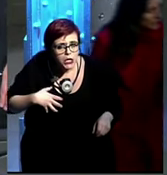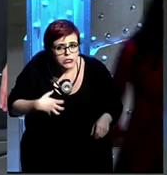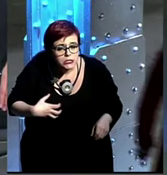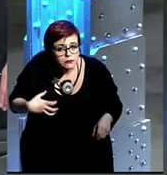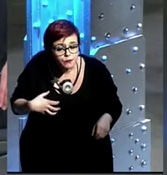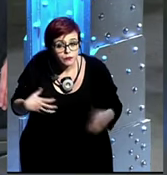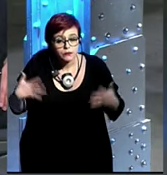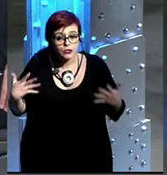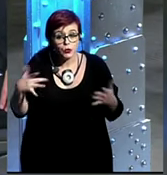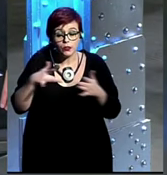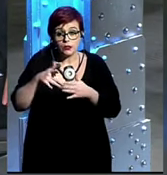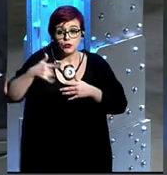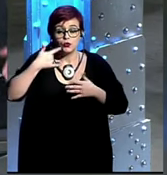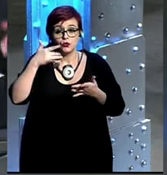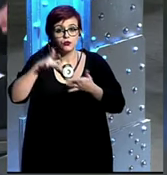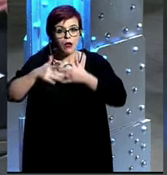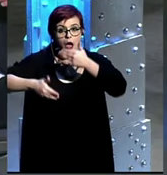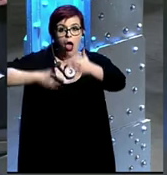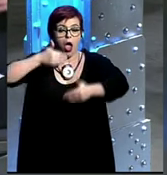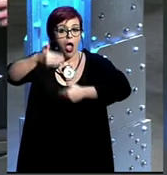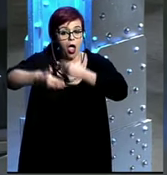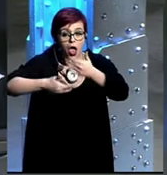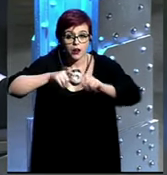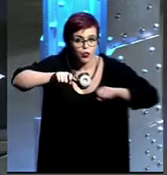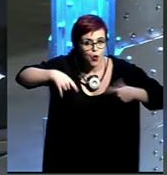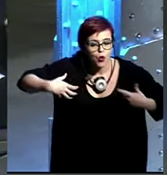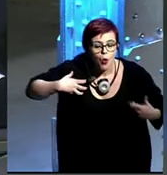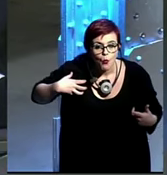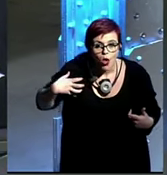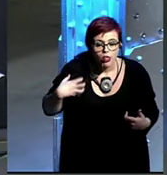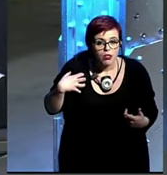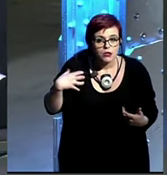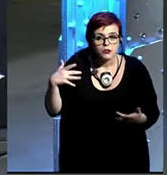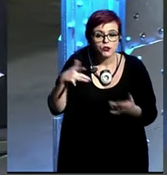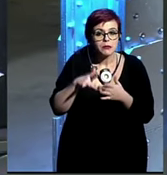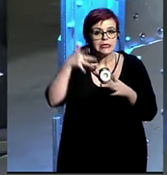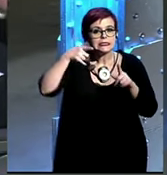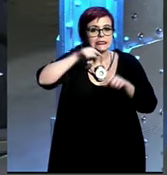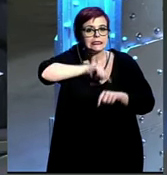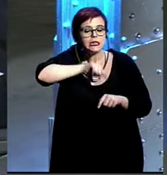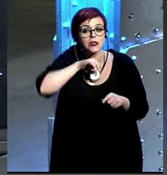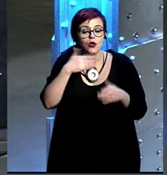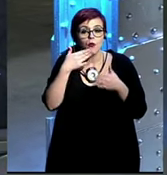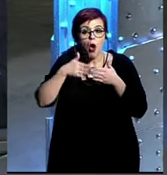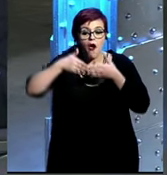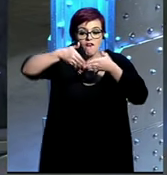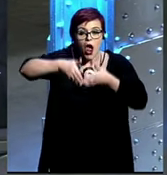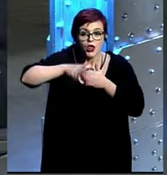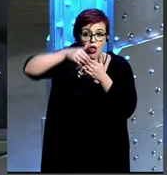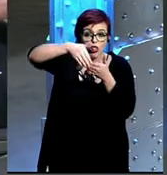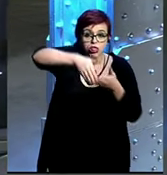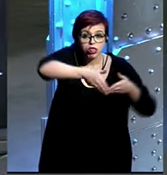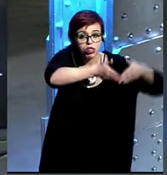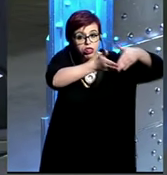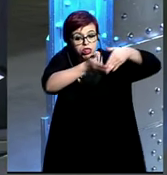se puede fluir con la naturalidad, vas a la deriva. No hay sitio, no sé dónde, no hay sentido a lo que